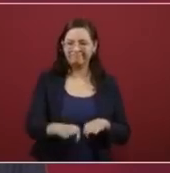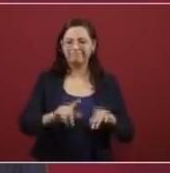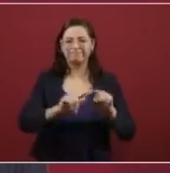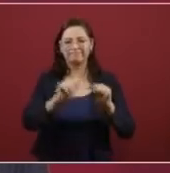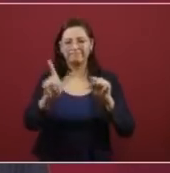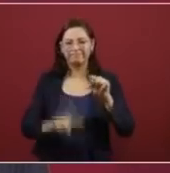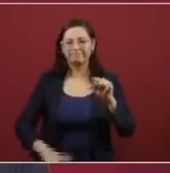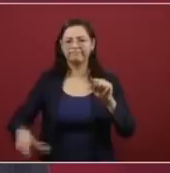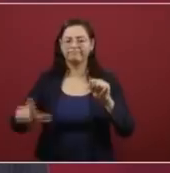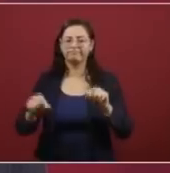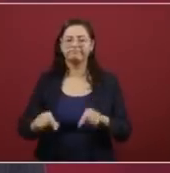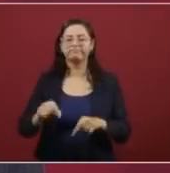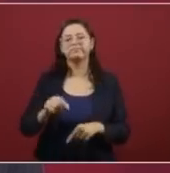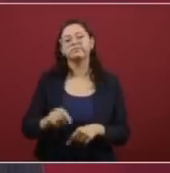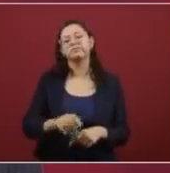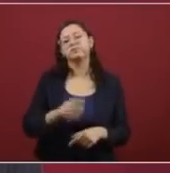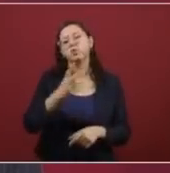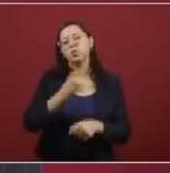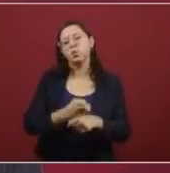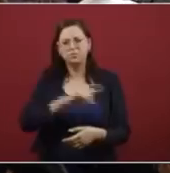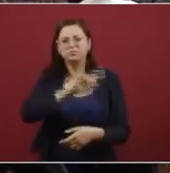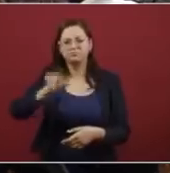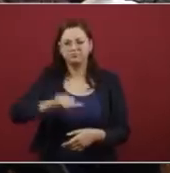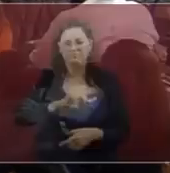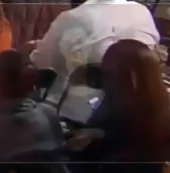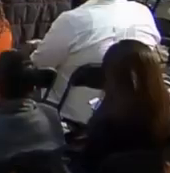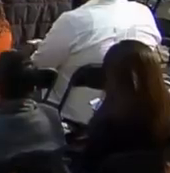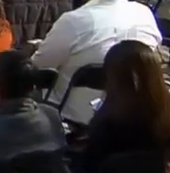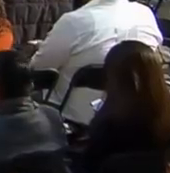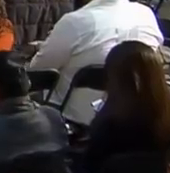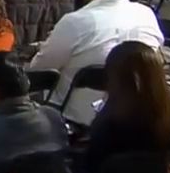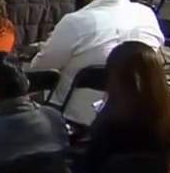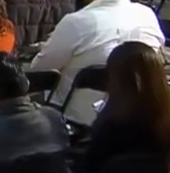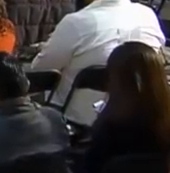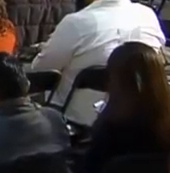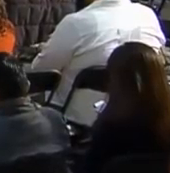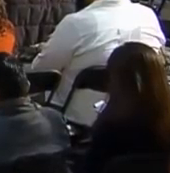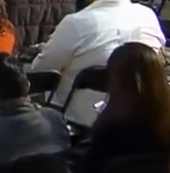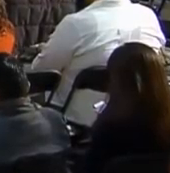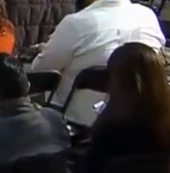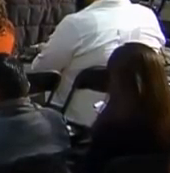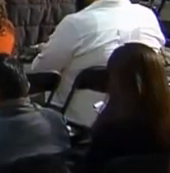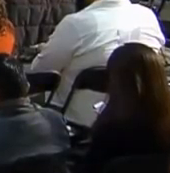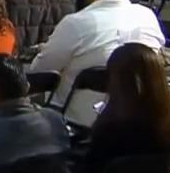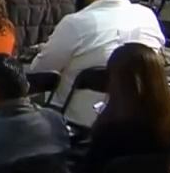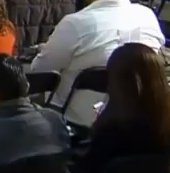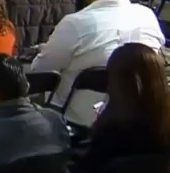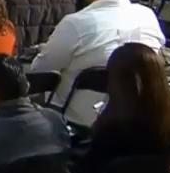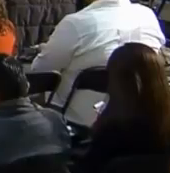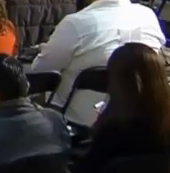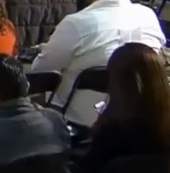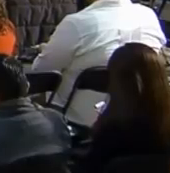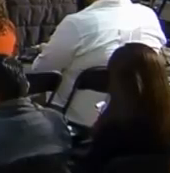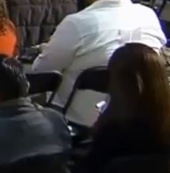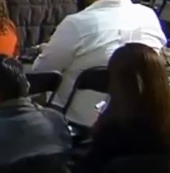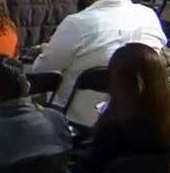vida pública de nuestro país. Yo he dado instrucciones a Esteban Moctezuma